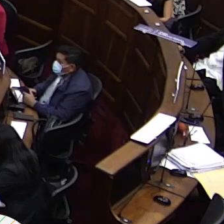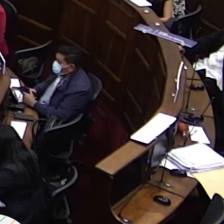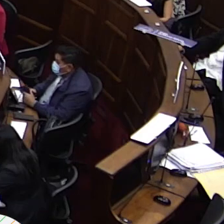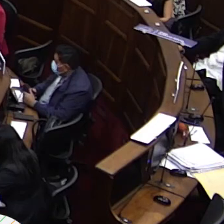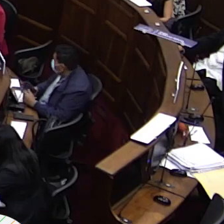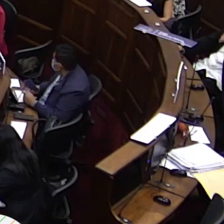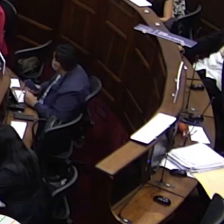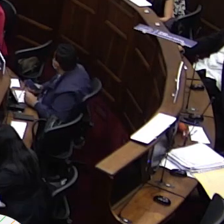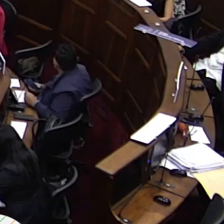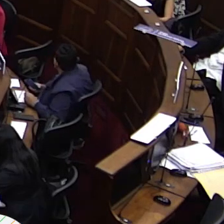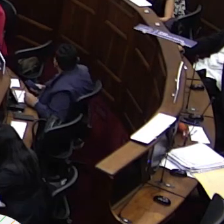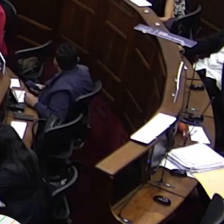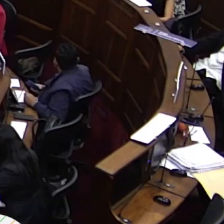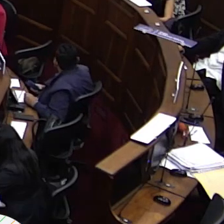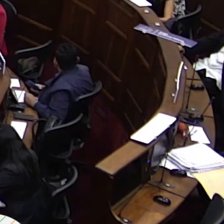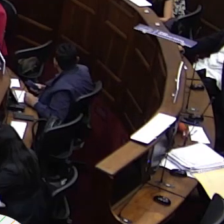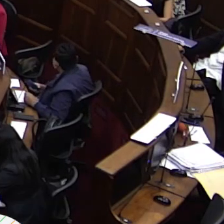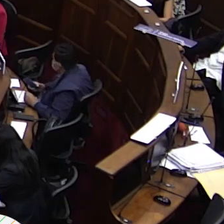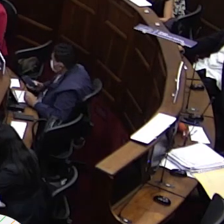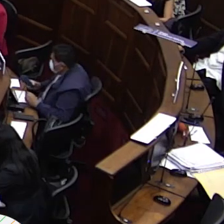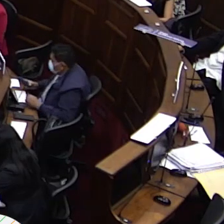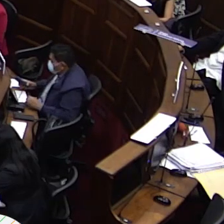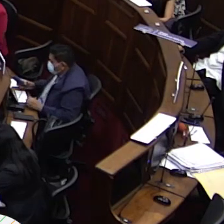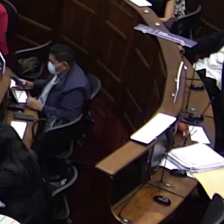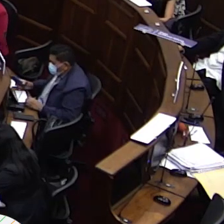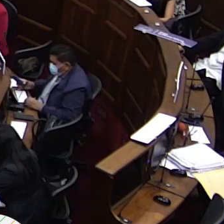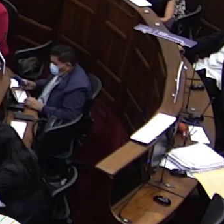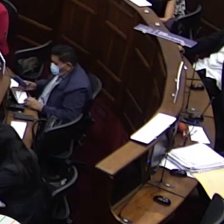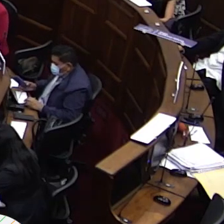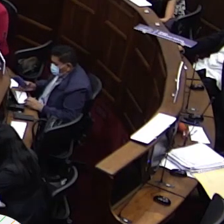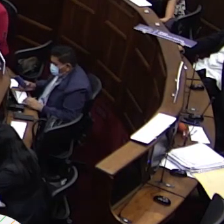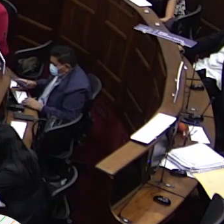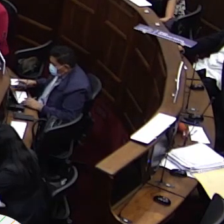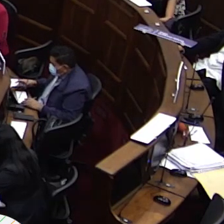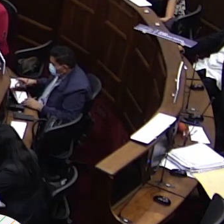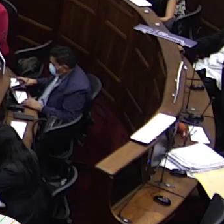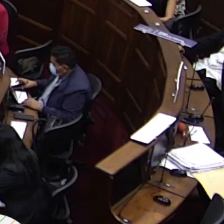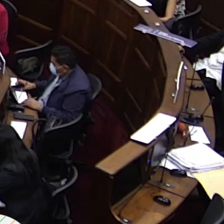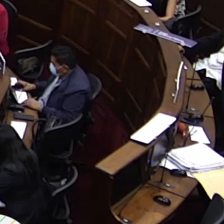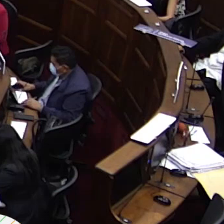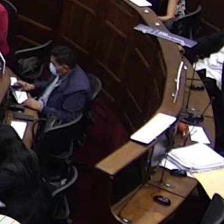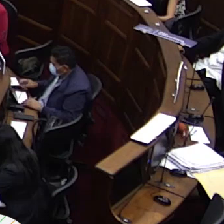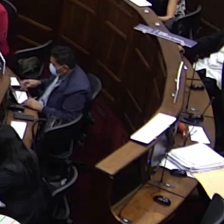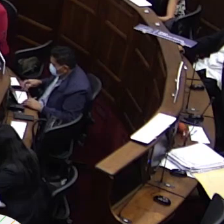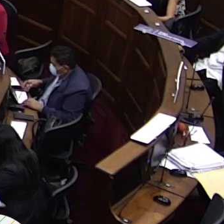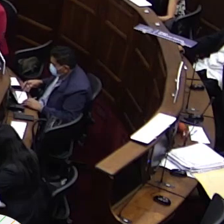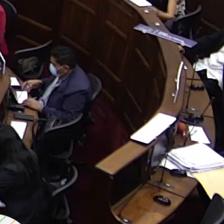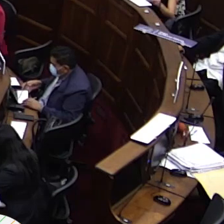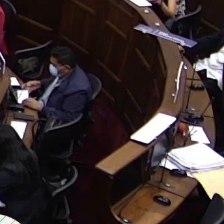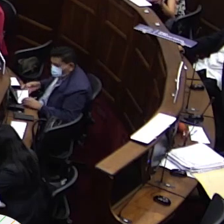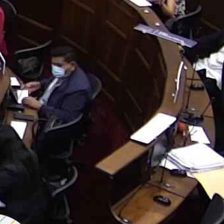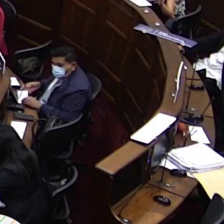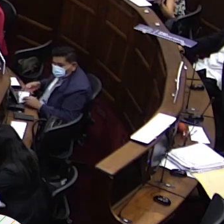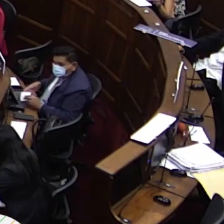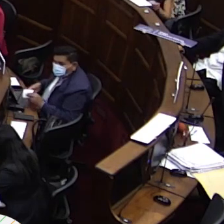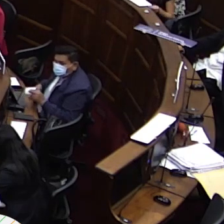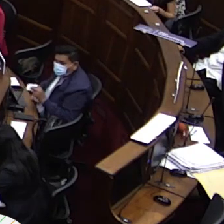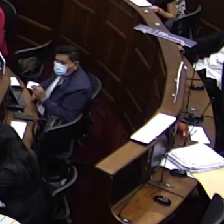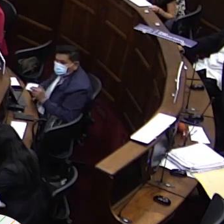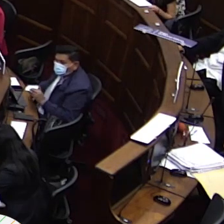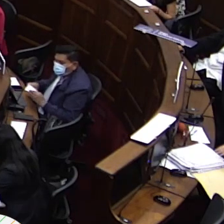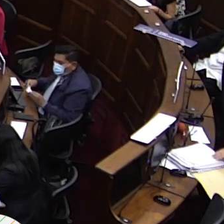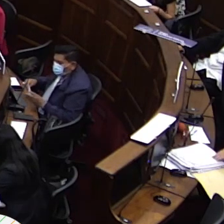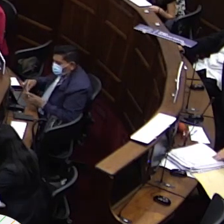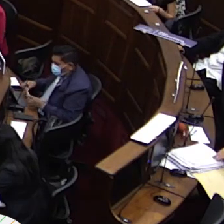se desprende que podrían ser dos mujeres, solo para hacer ese alcance, esa apreciación. Y en segundo lugar, la decisión